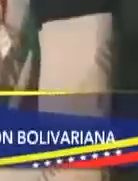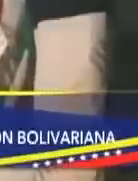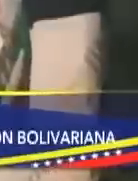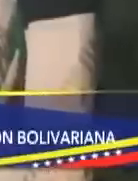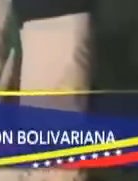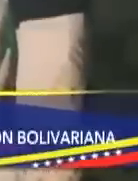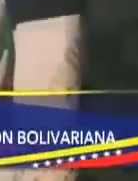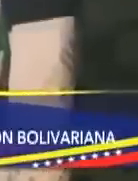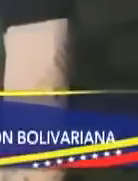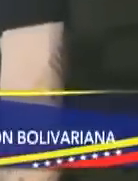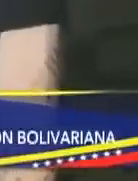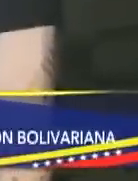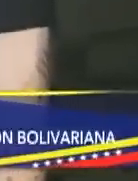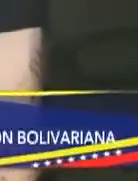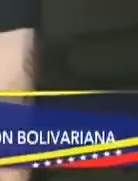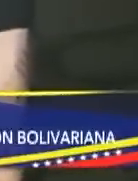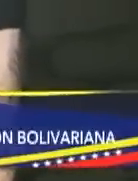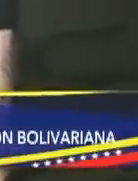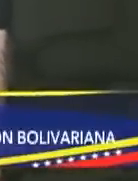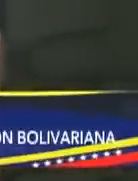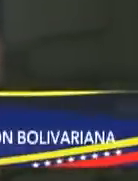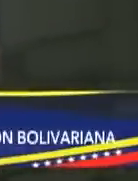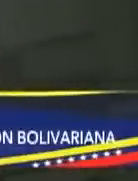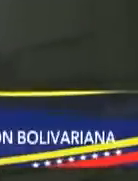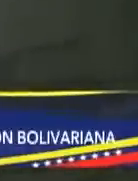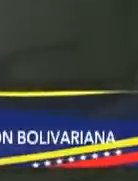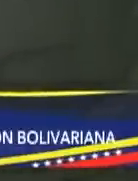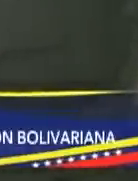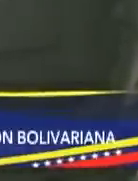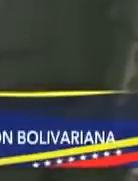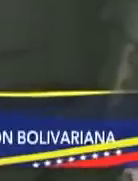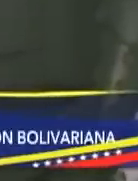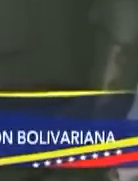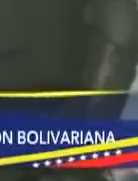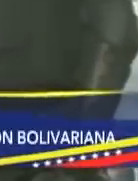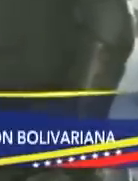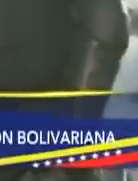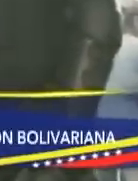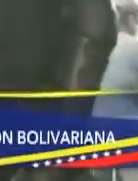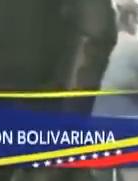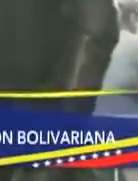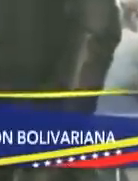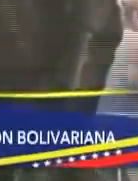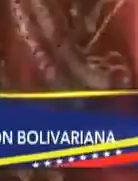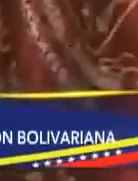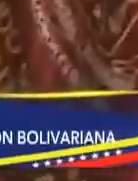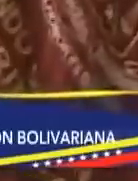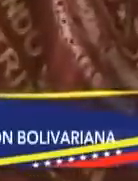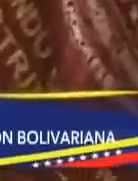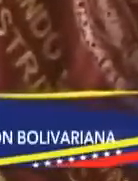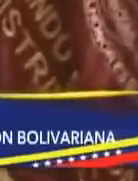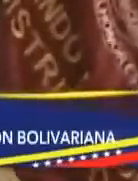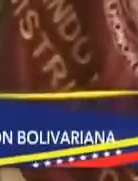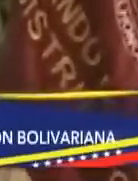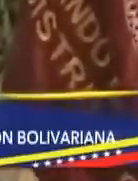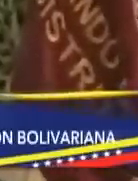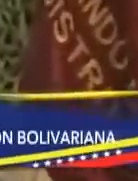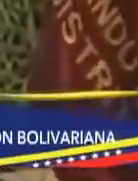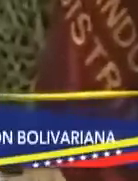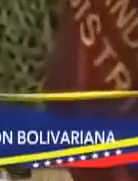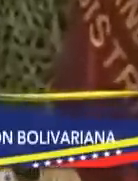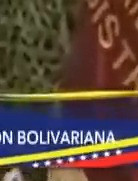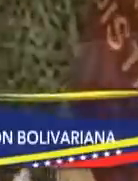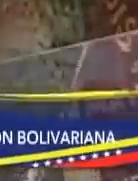constitución impulsaré las transformaciones democráticas necesarias para que la República Nueva tenga una carta